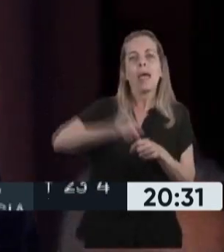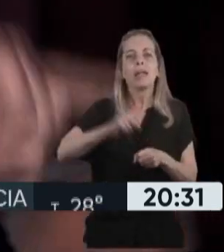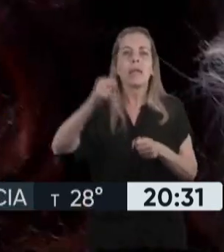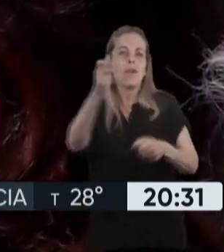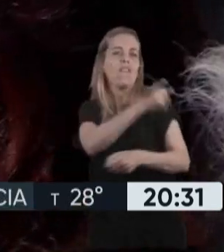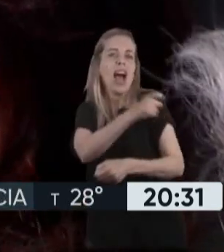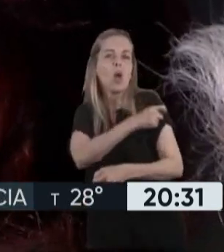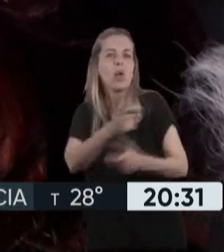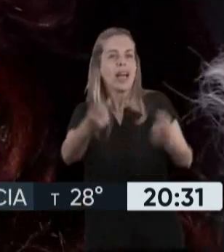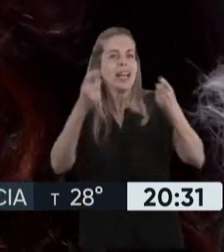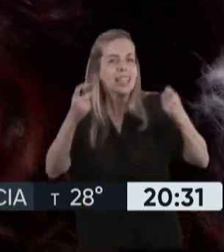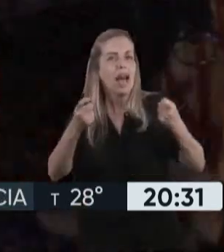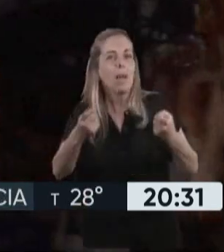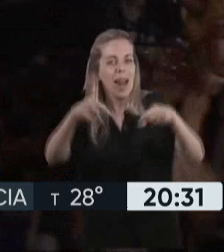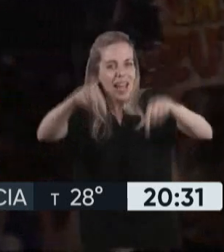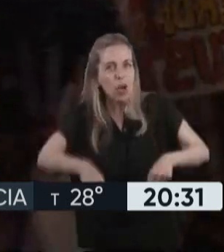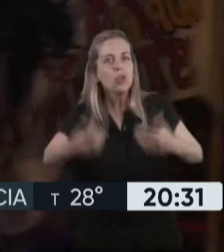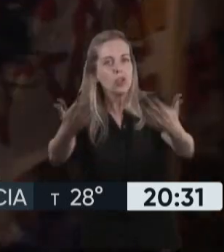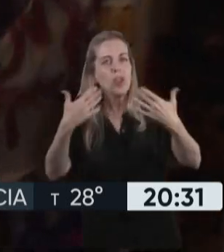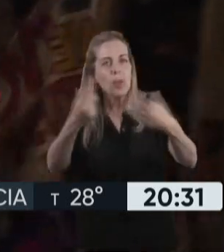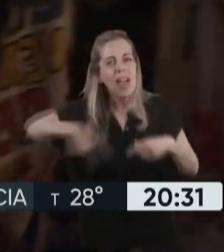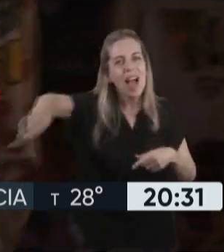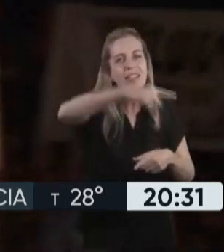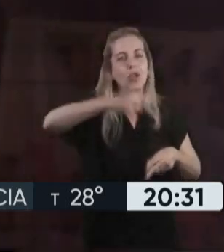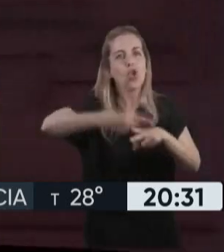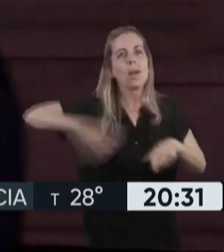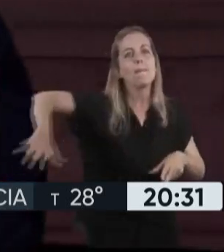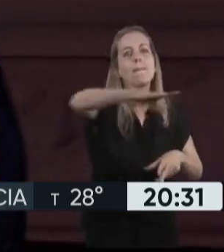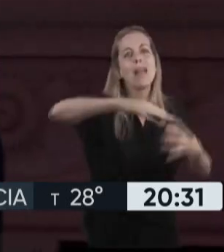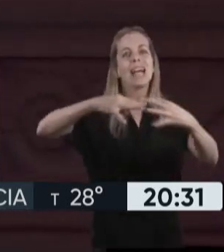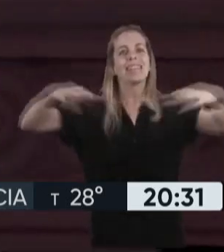que hoy podamos tener esta plaza y poder estar abrazándonos.